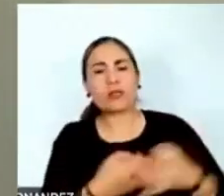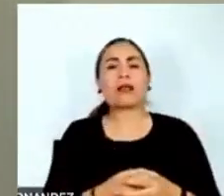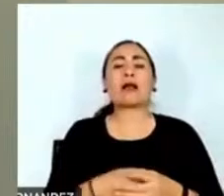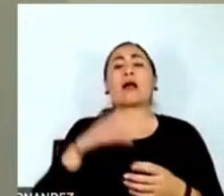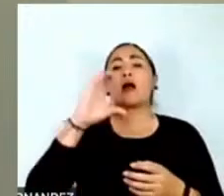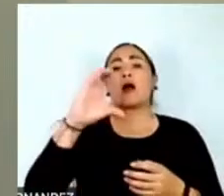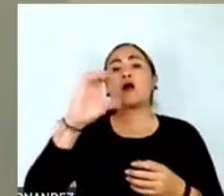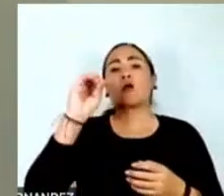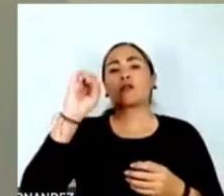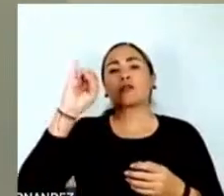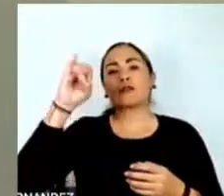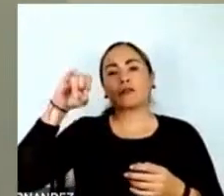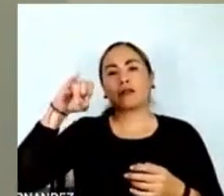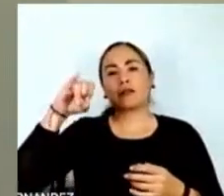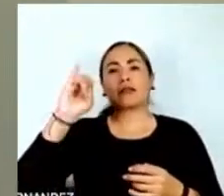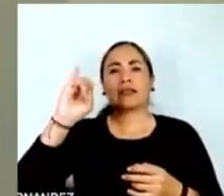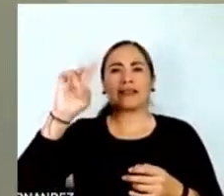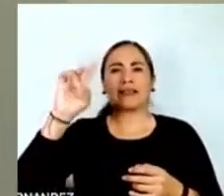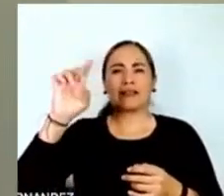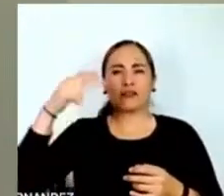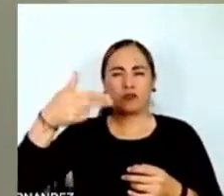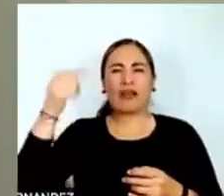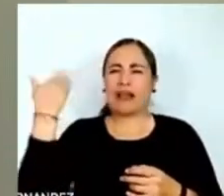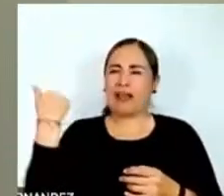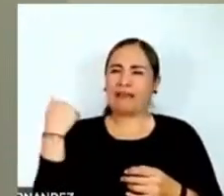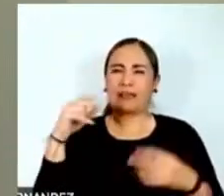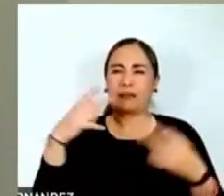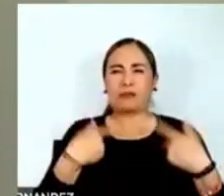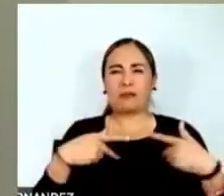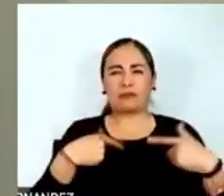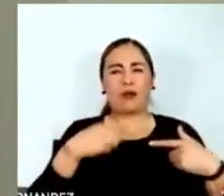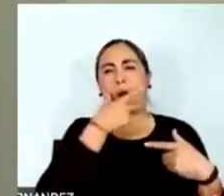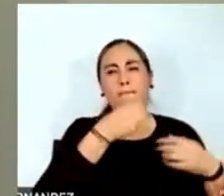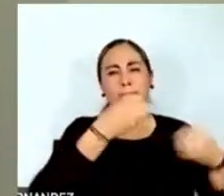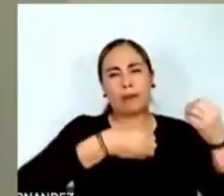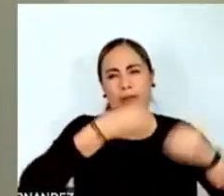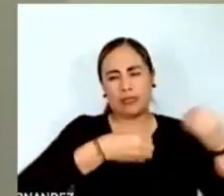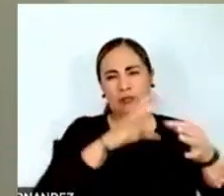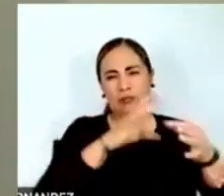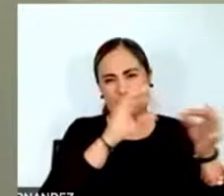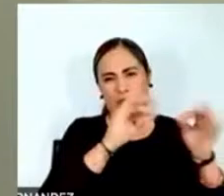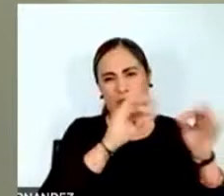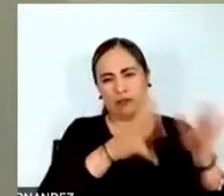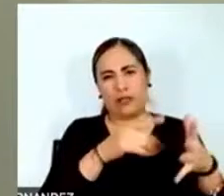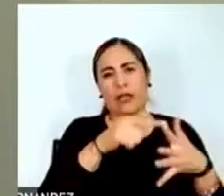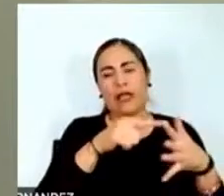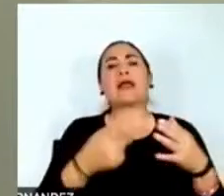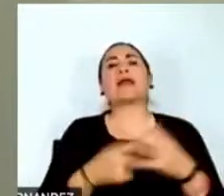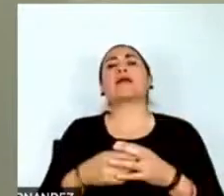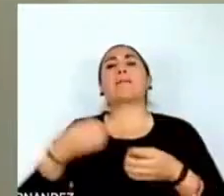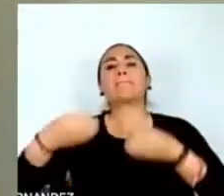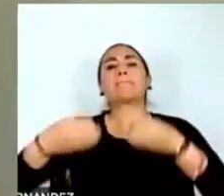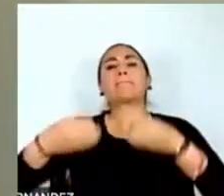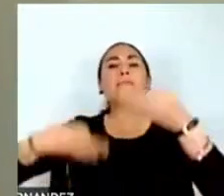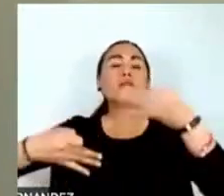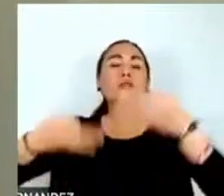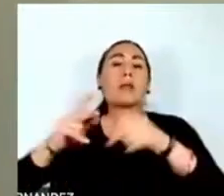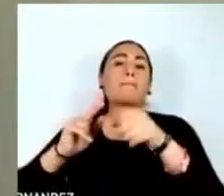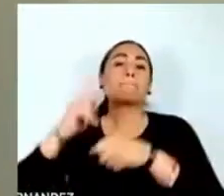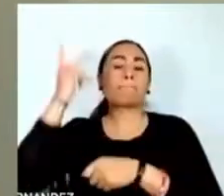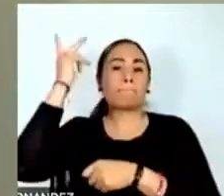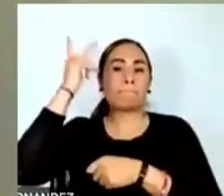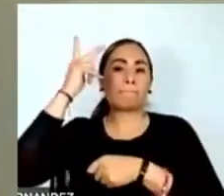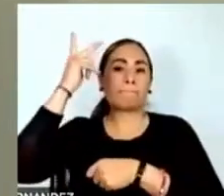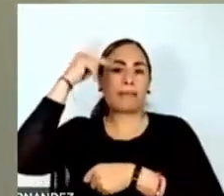ya mencionó el ministro en su exposición, comenzando por el caso del Tribunal Constitucional del Perú y siguiendo con los casos de la Corte Suprema de Justicia